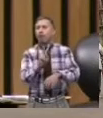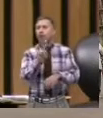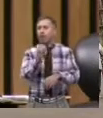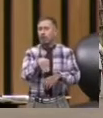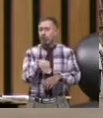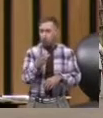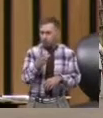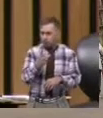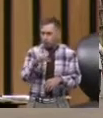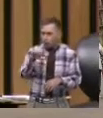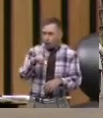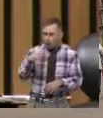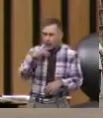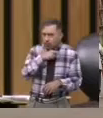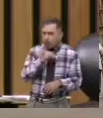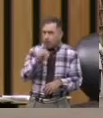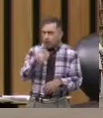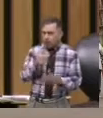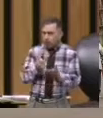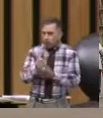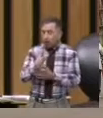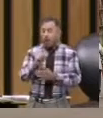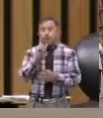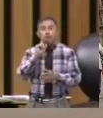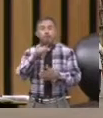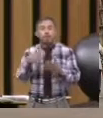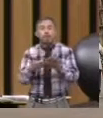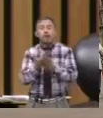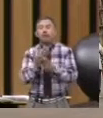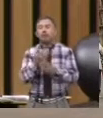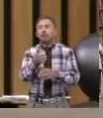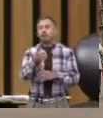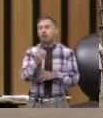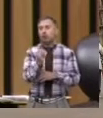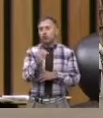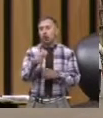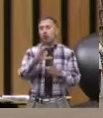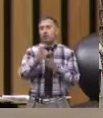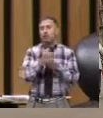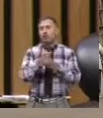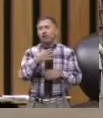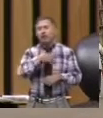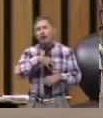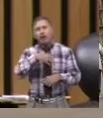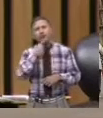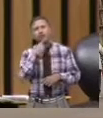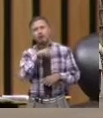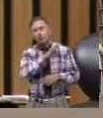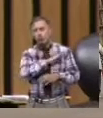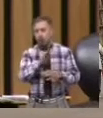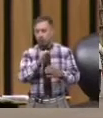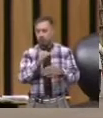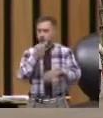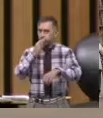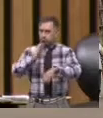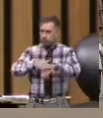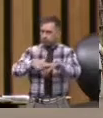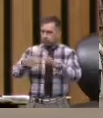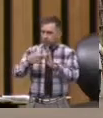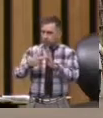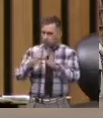asunto y la mañana del 6 de junio, la Comisión de Quejas y Denuncias ordenó una medida cautelar para retirar